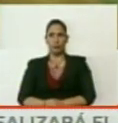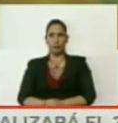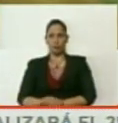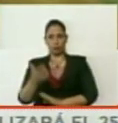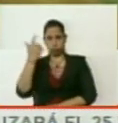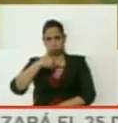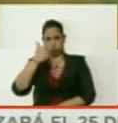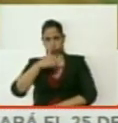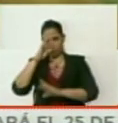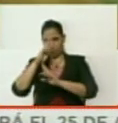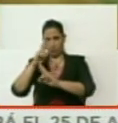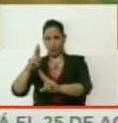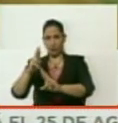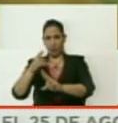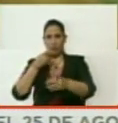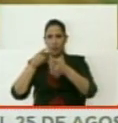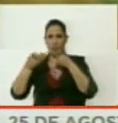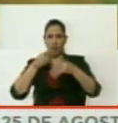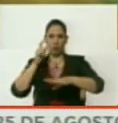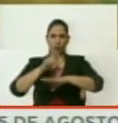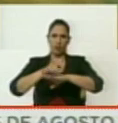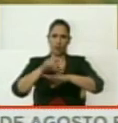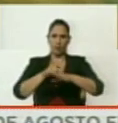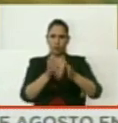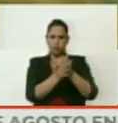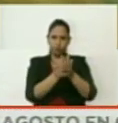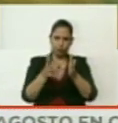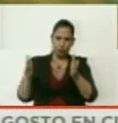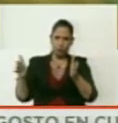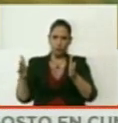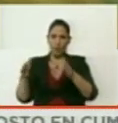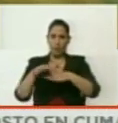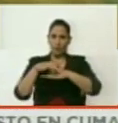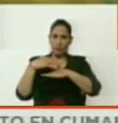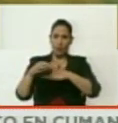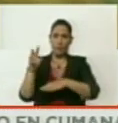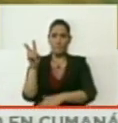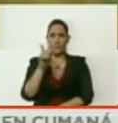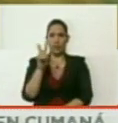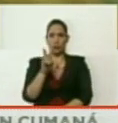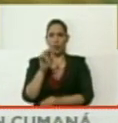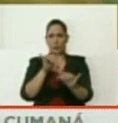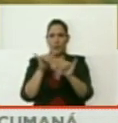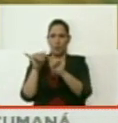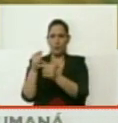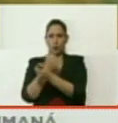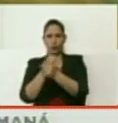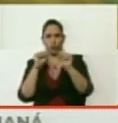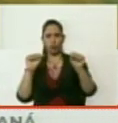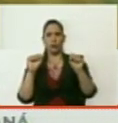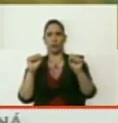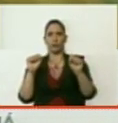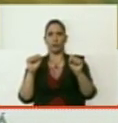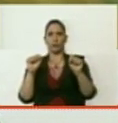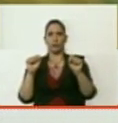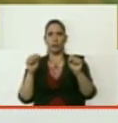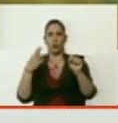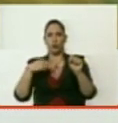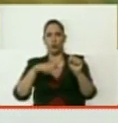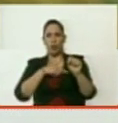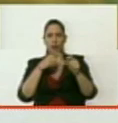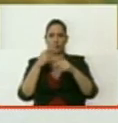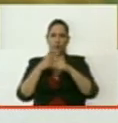de respetar el diálogo el tiempo que dure y dejen que los venezolanos soberanamente, con nuestras